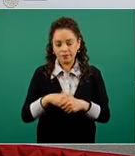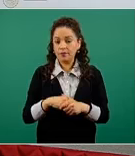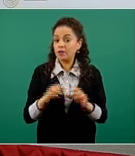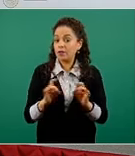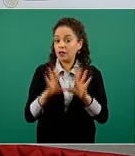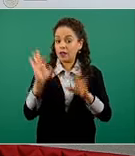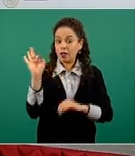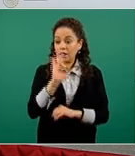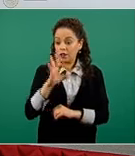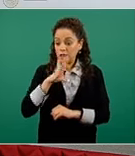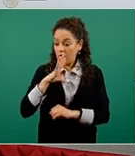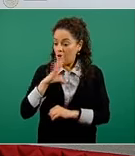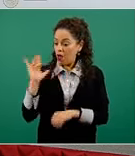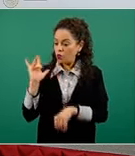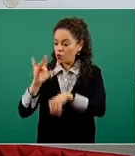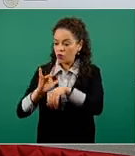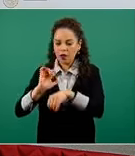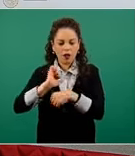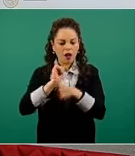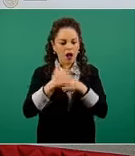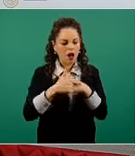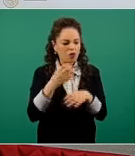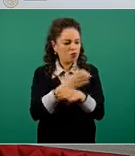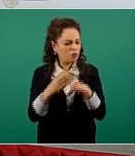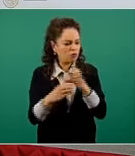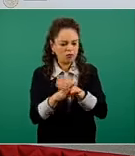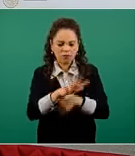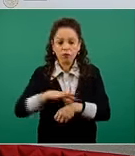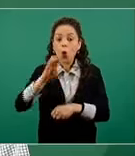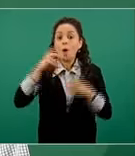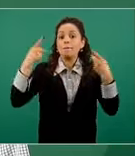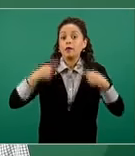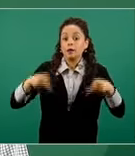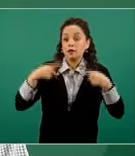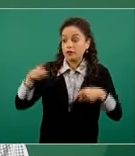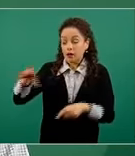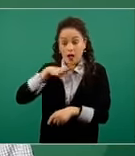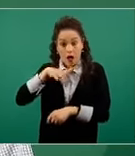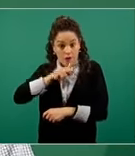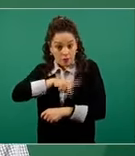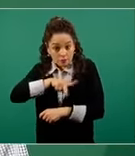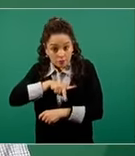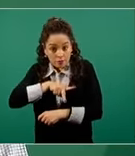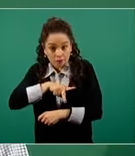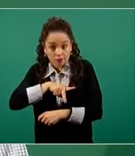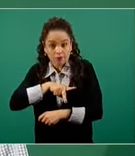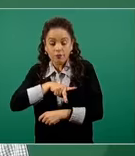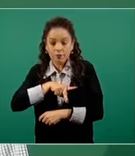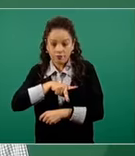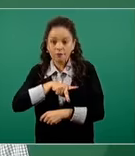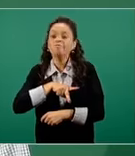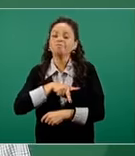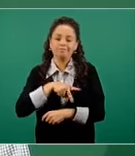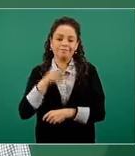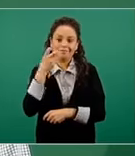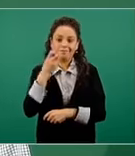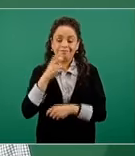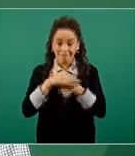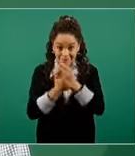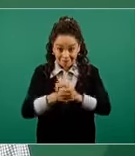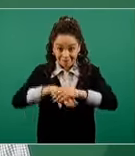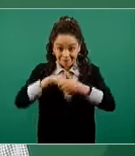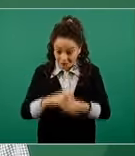estuvimos en contacto con alguna superficie o persona que pudiera haber tenido el virus, el hecho de lavarnos las manos y